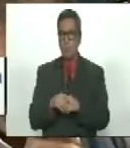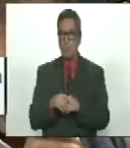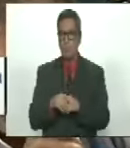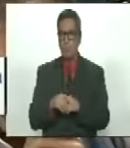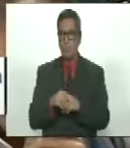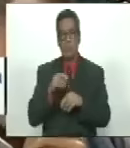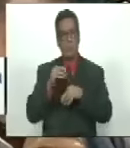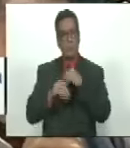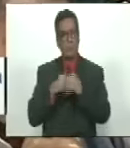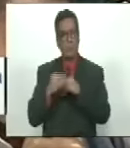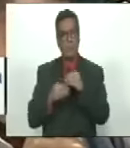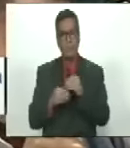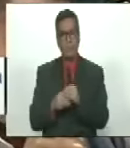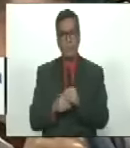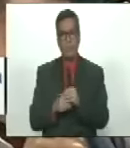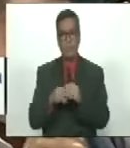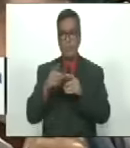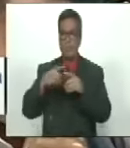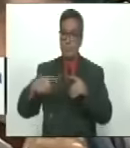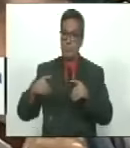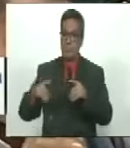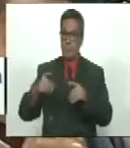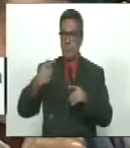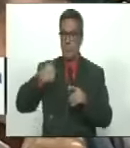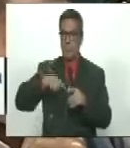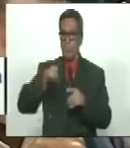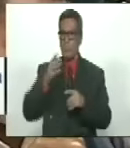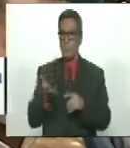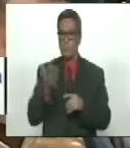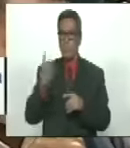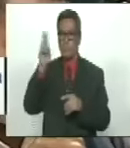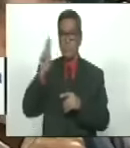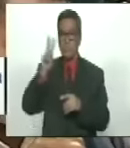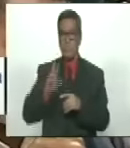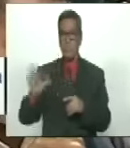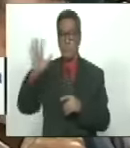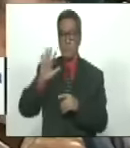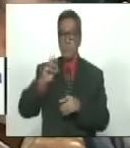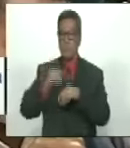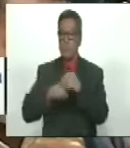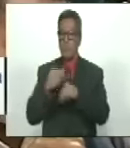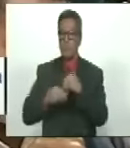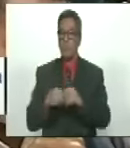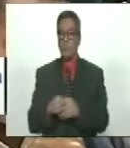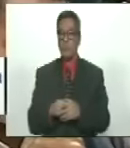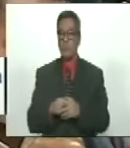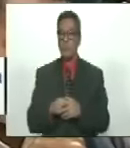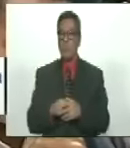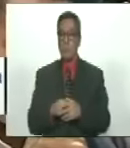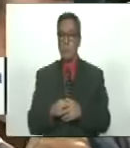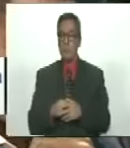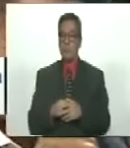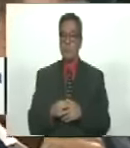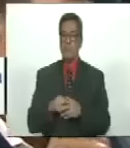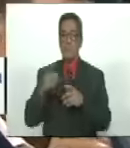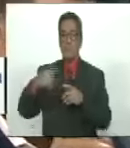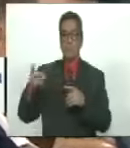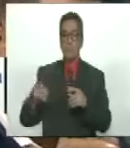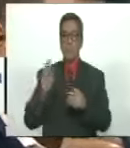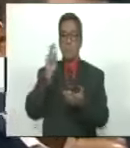1999, la forma democrática que debía imperar en la República, se adoptó la